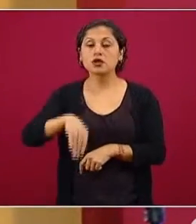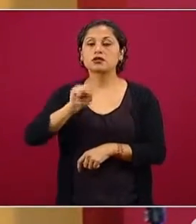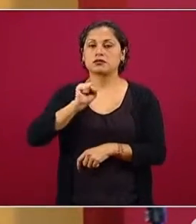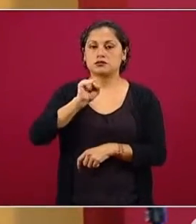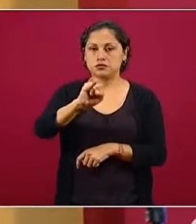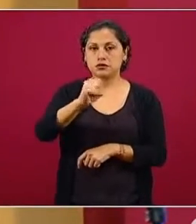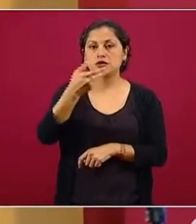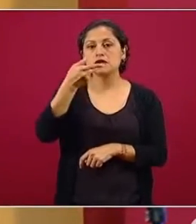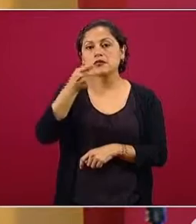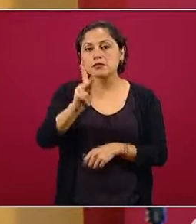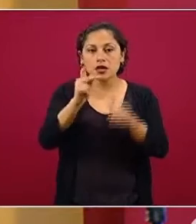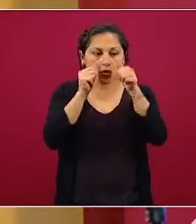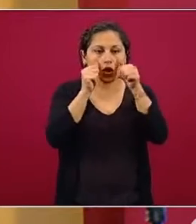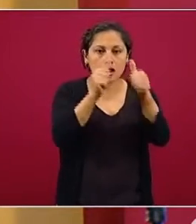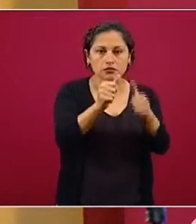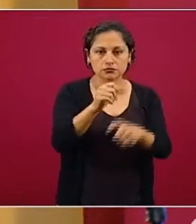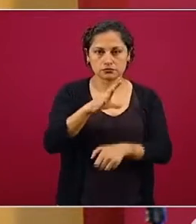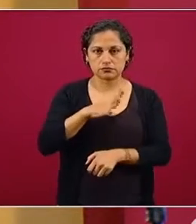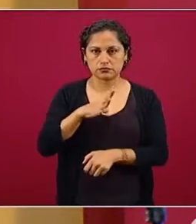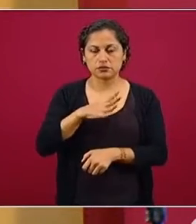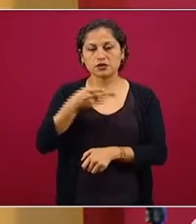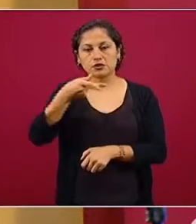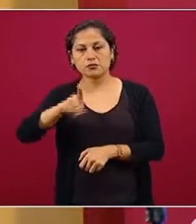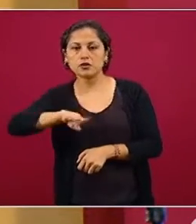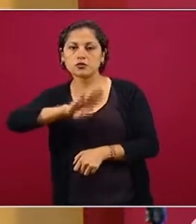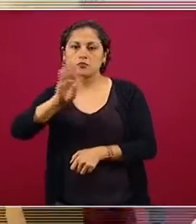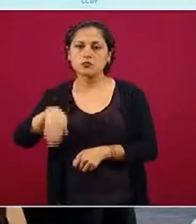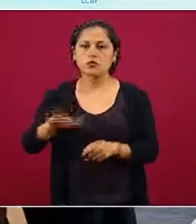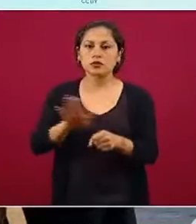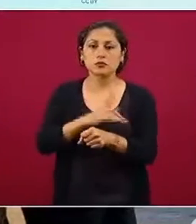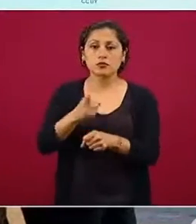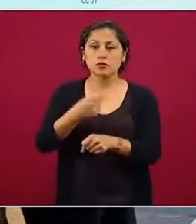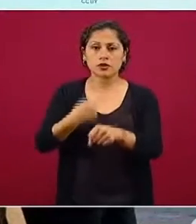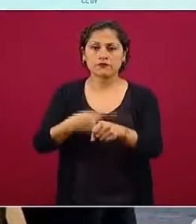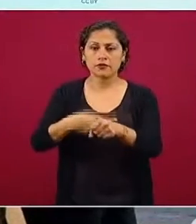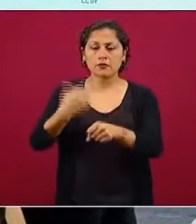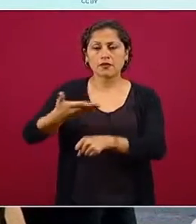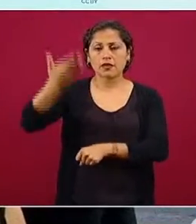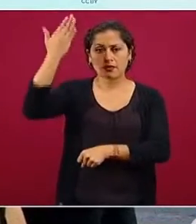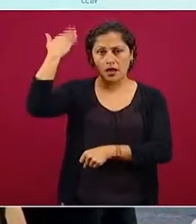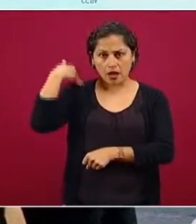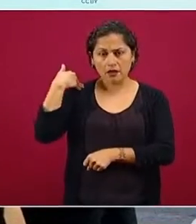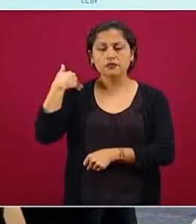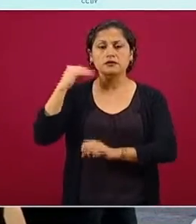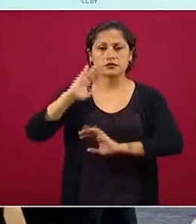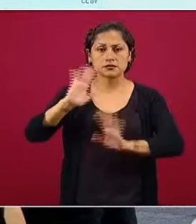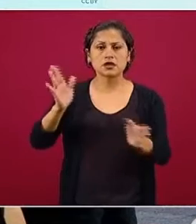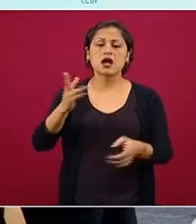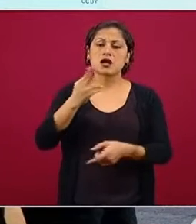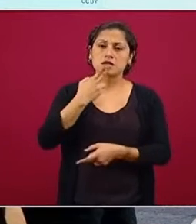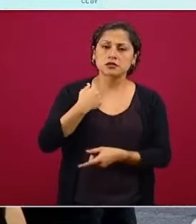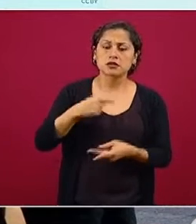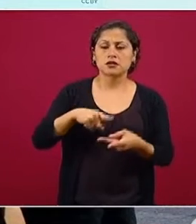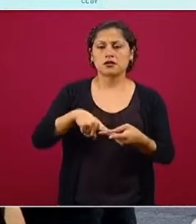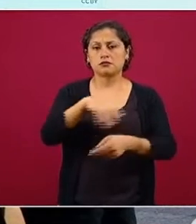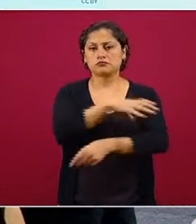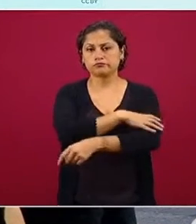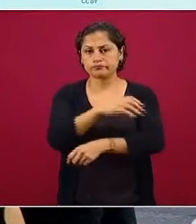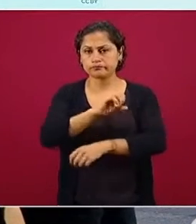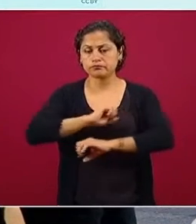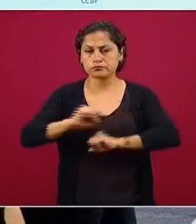con una epidemia de diabetes, de hipertensión, de sobrepeso y obesidad enfermedades crónicas que afectan gravemente a